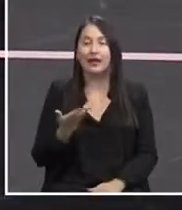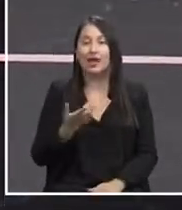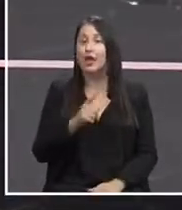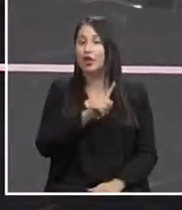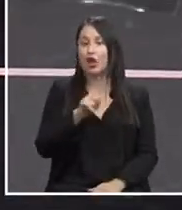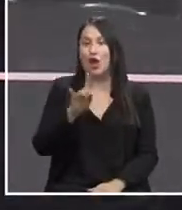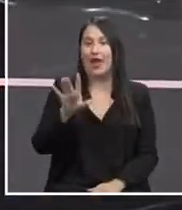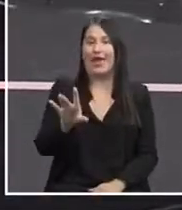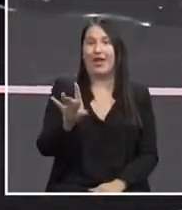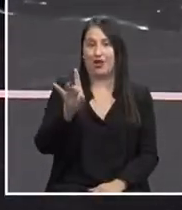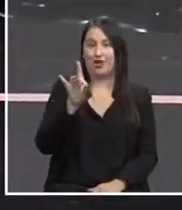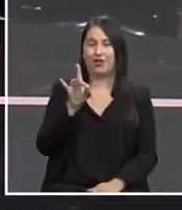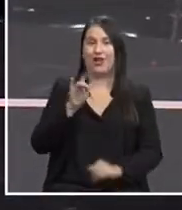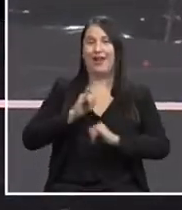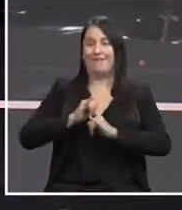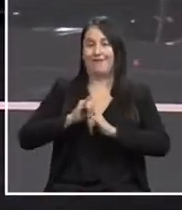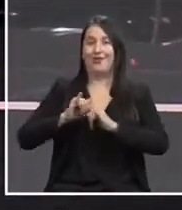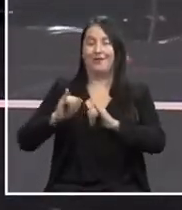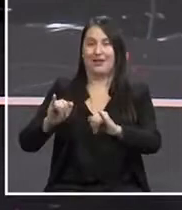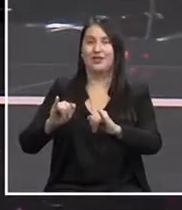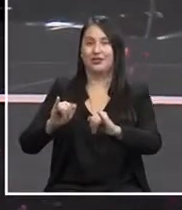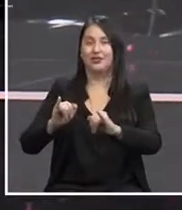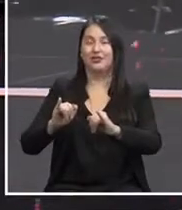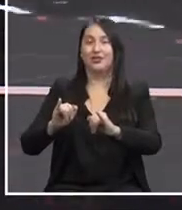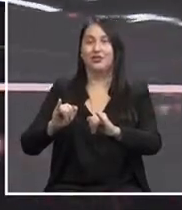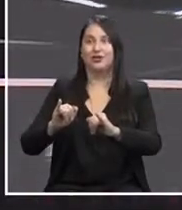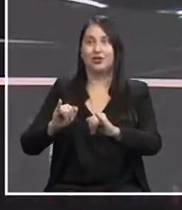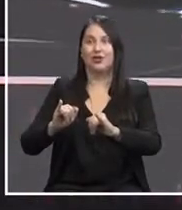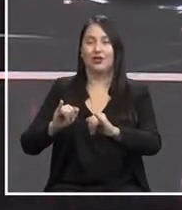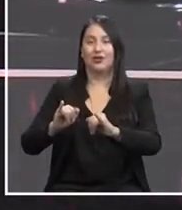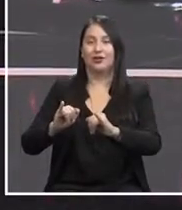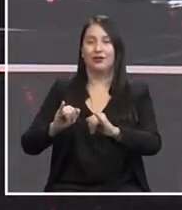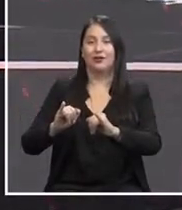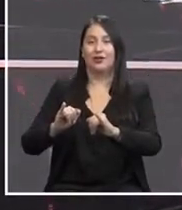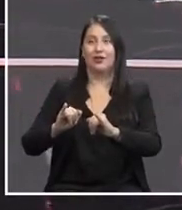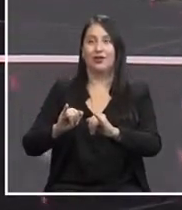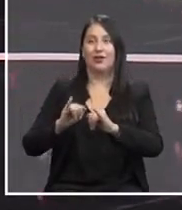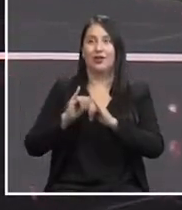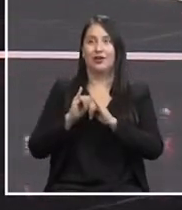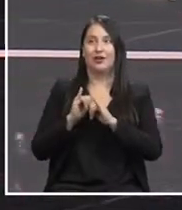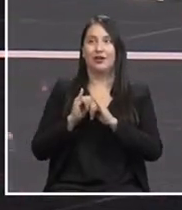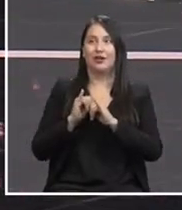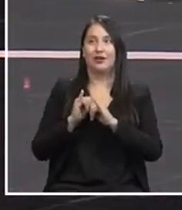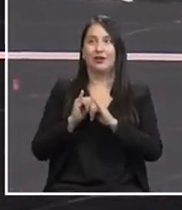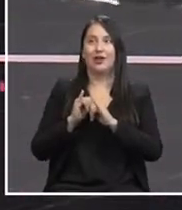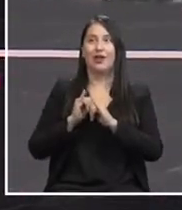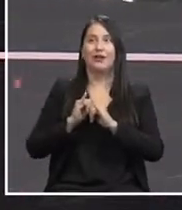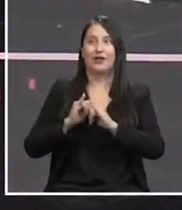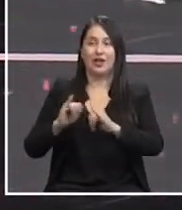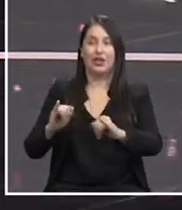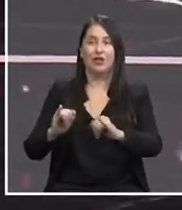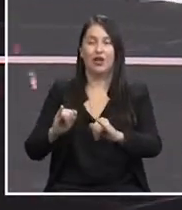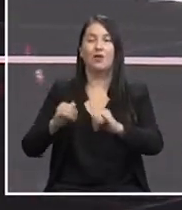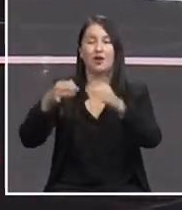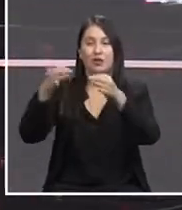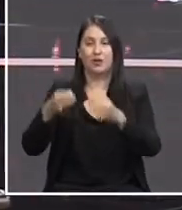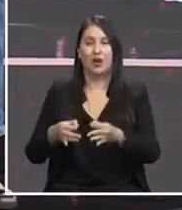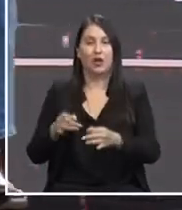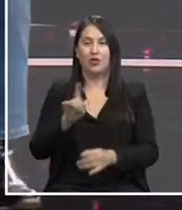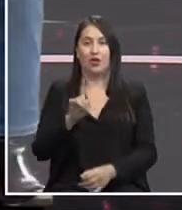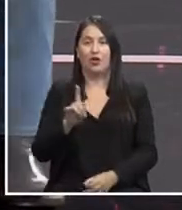encontrar la información que eventualmente te genere convicción, es